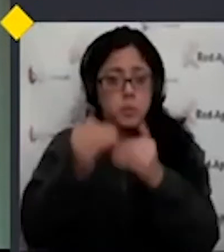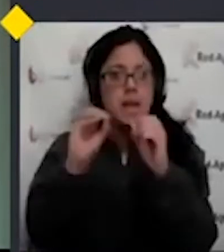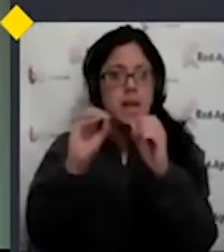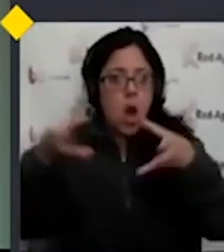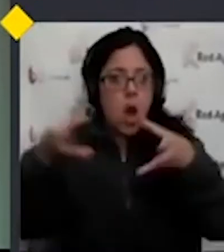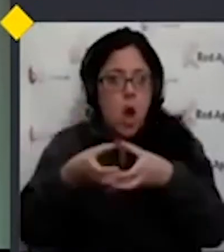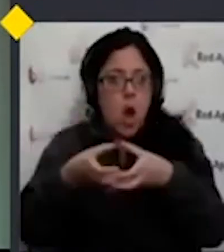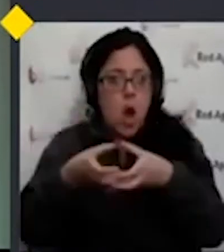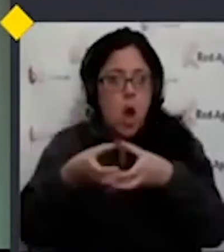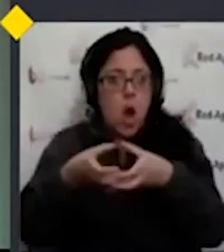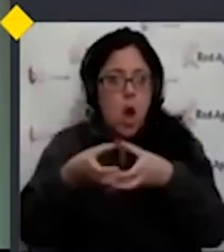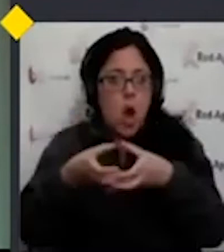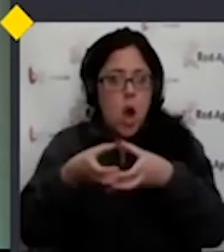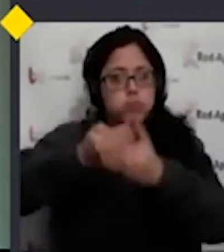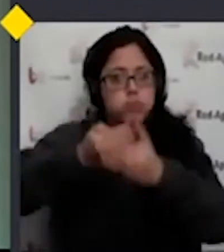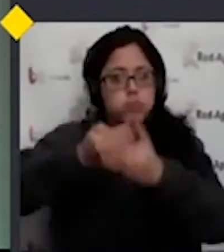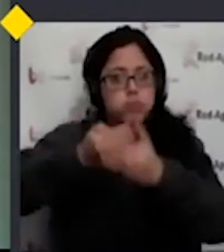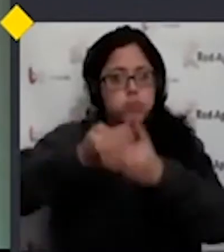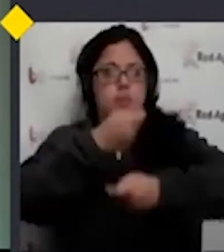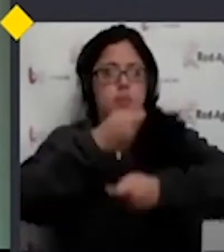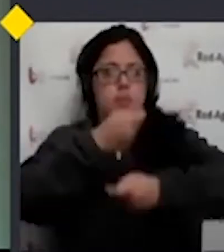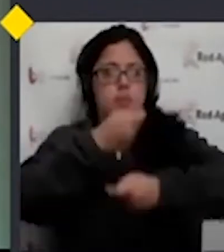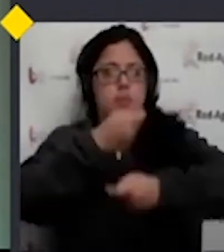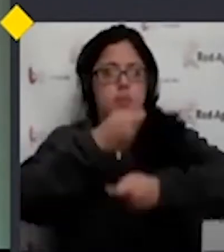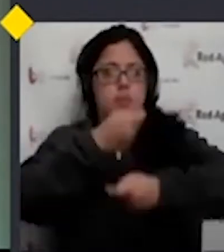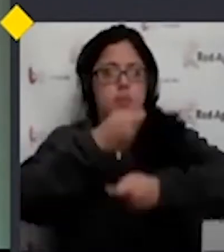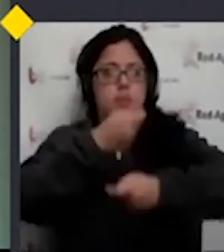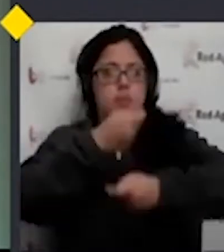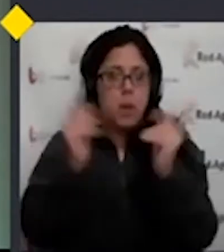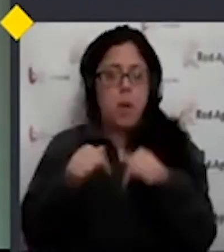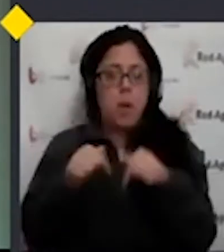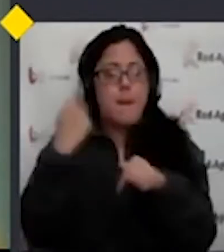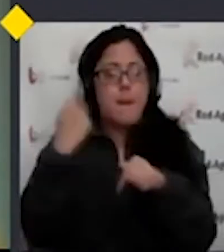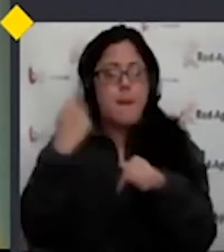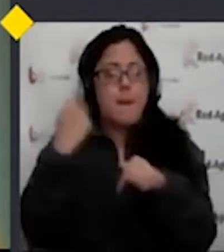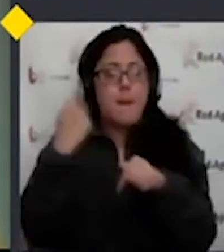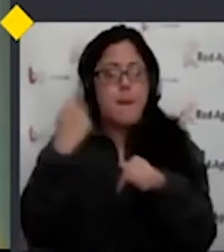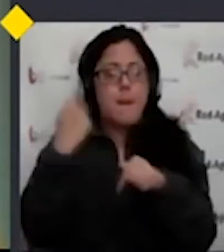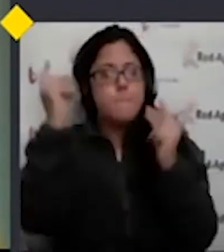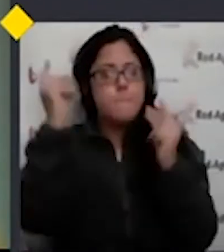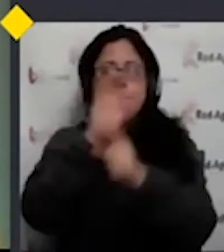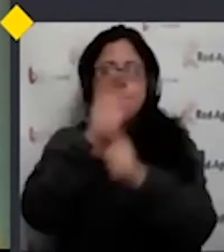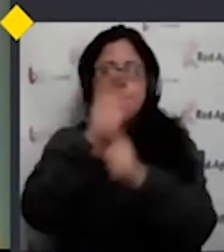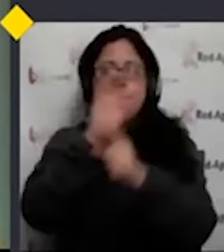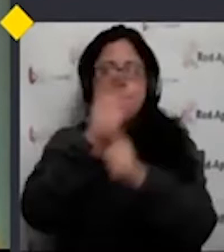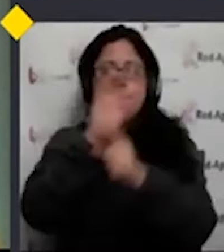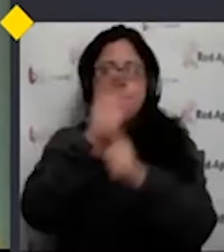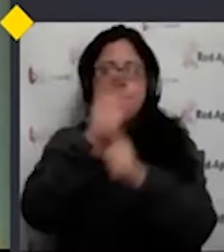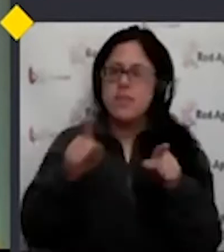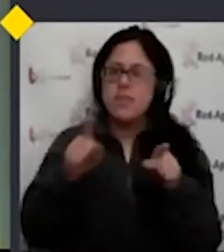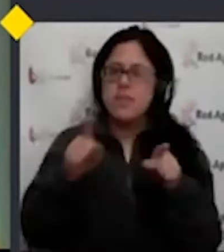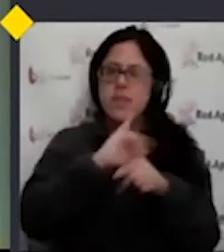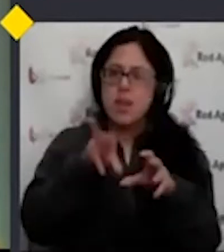en un mercado globalizado como es el que tenemos hoy. Pero ¿cómo se crea una cultura de diversidad e inclusión? ¿Cuáles son